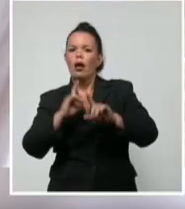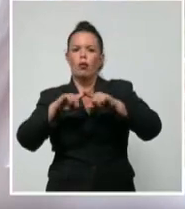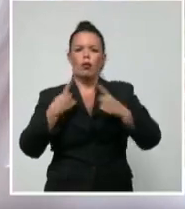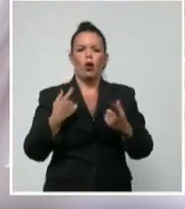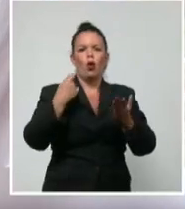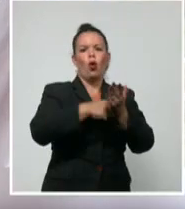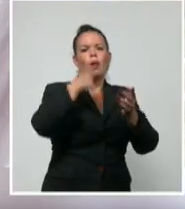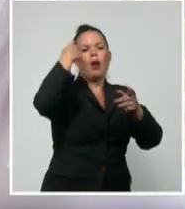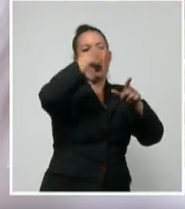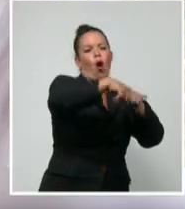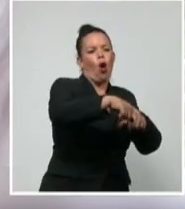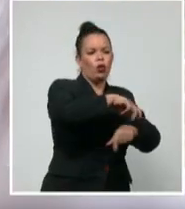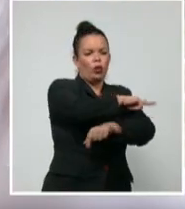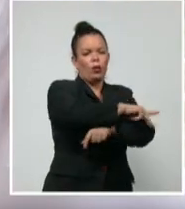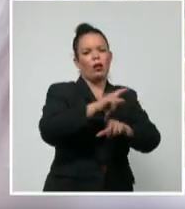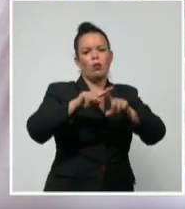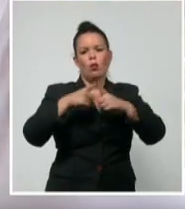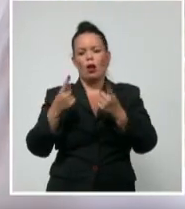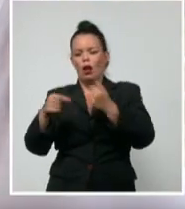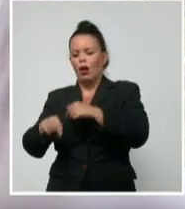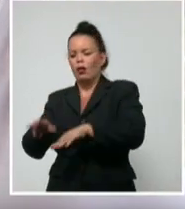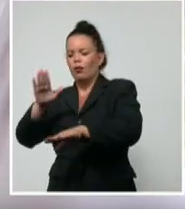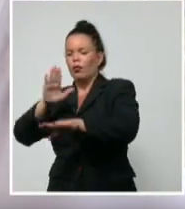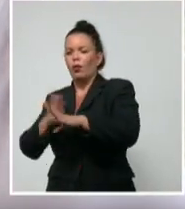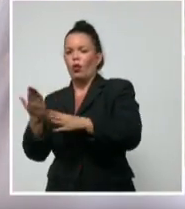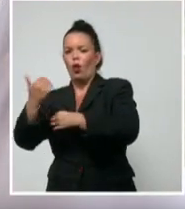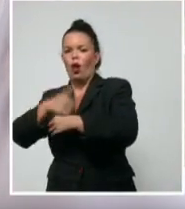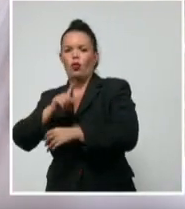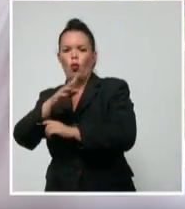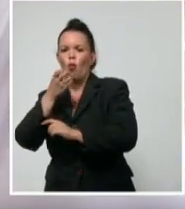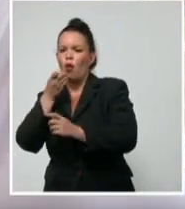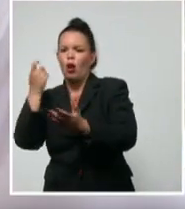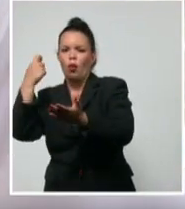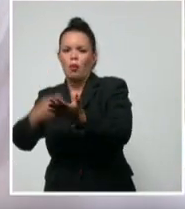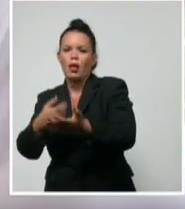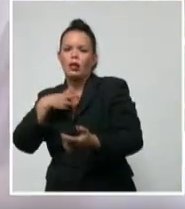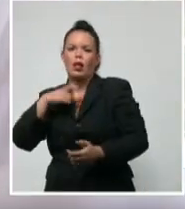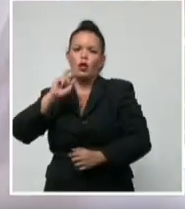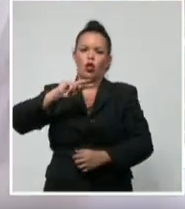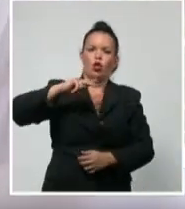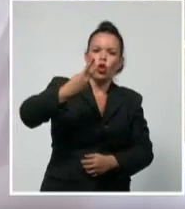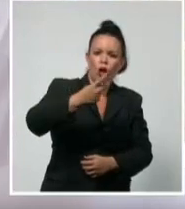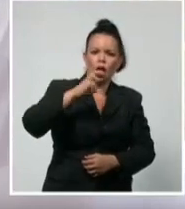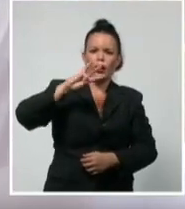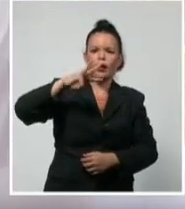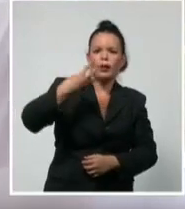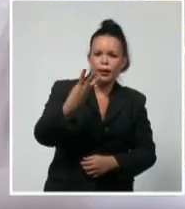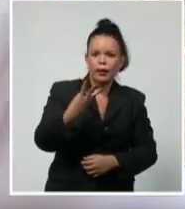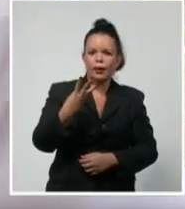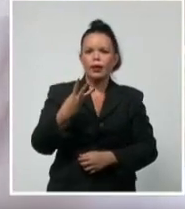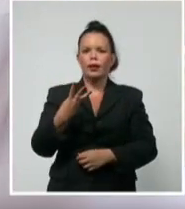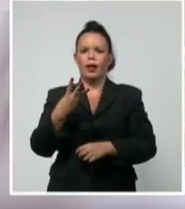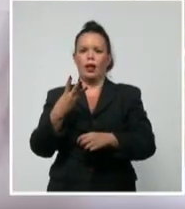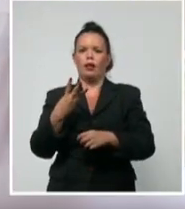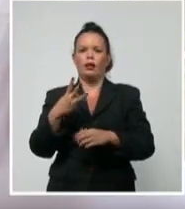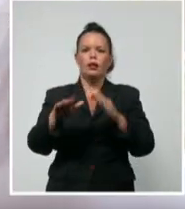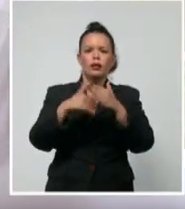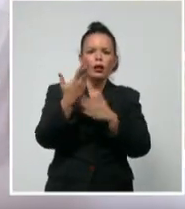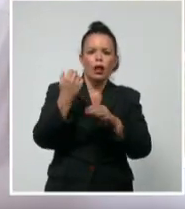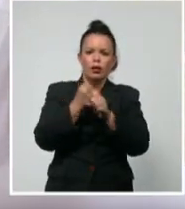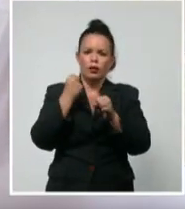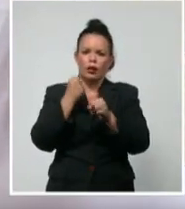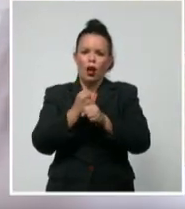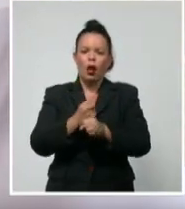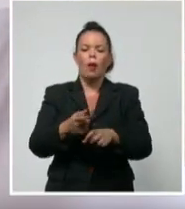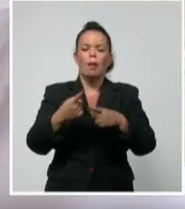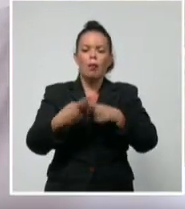bloqueo, se crecen ante las dificultades. Hacen doble, hacen triple turno de trabajo para garantizar medicamentos que comprometen la vida de los pacientes.